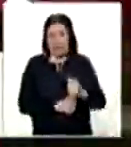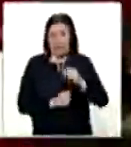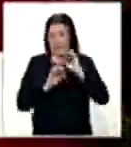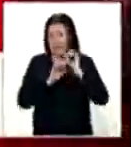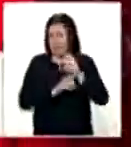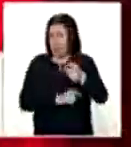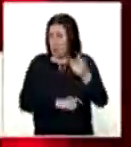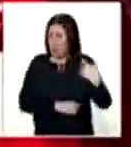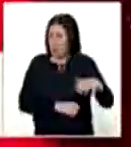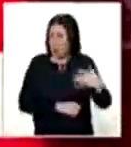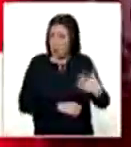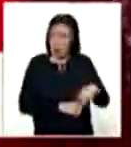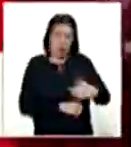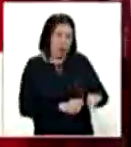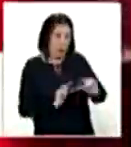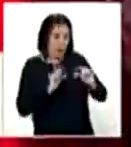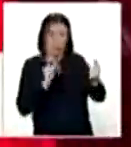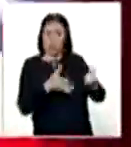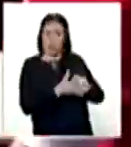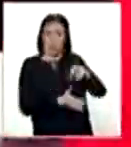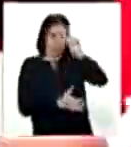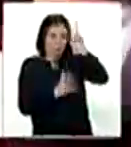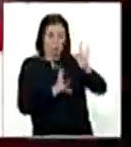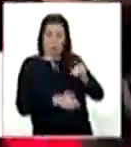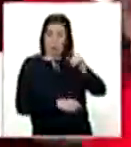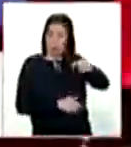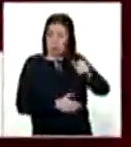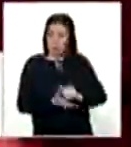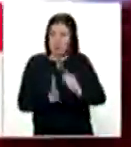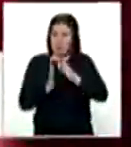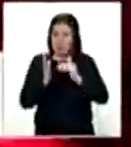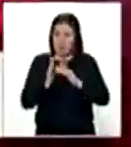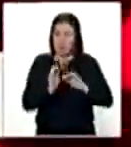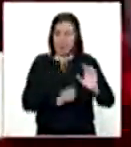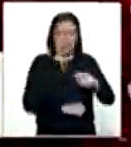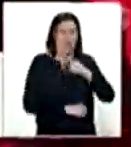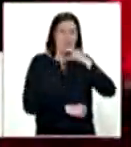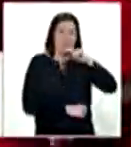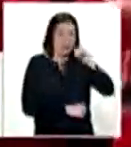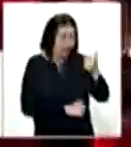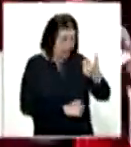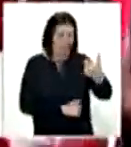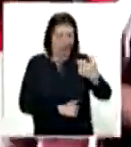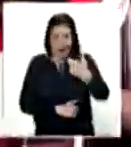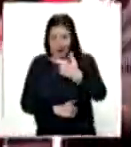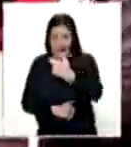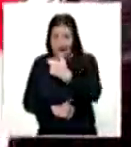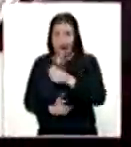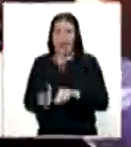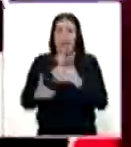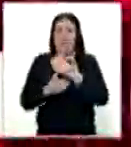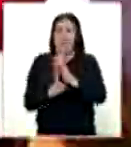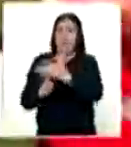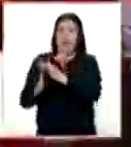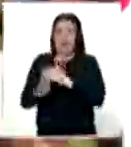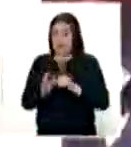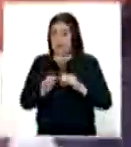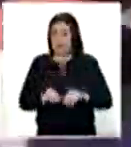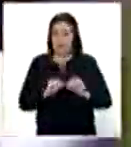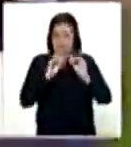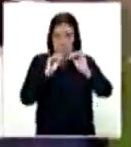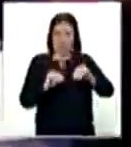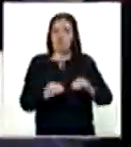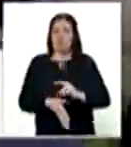Es la euforia de la hinchada peruana en Auckland, captada por una joven neozelandesa que de inmediato compartió las imágenes en su cuenta de